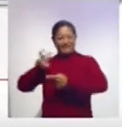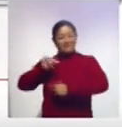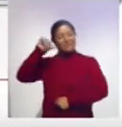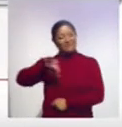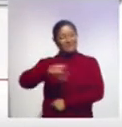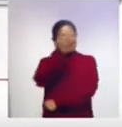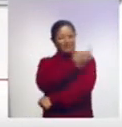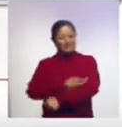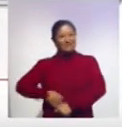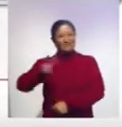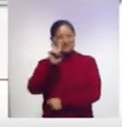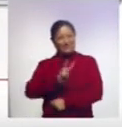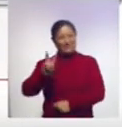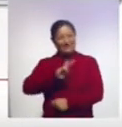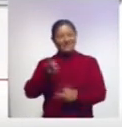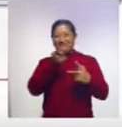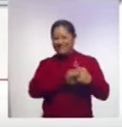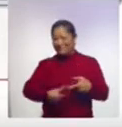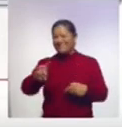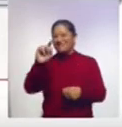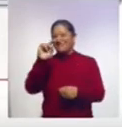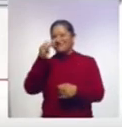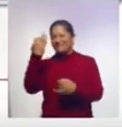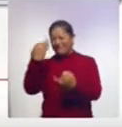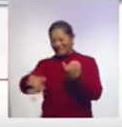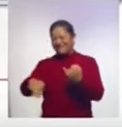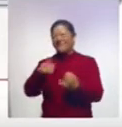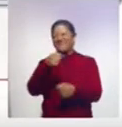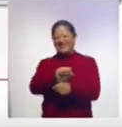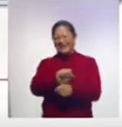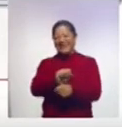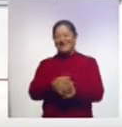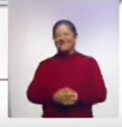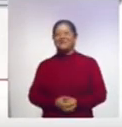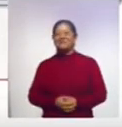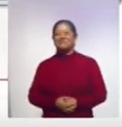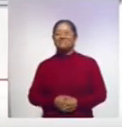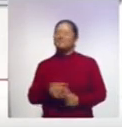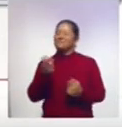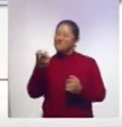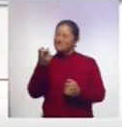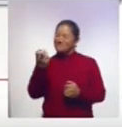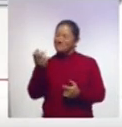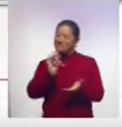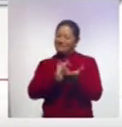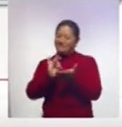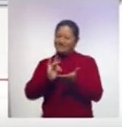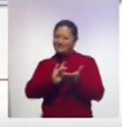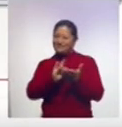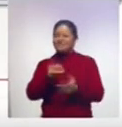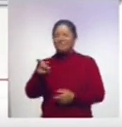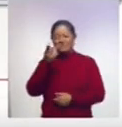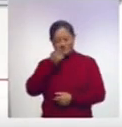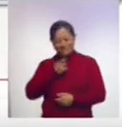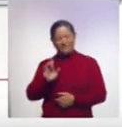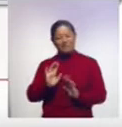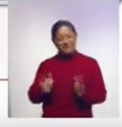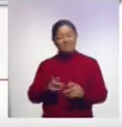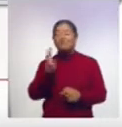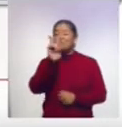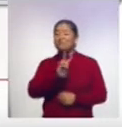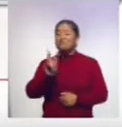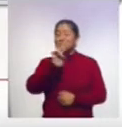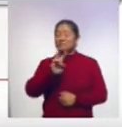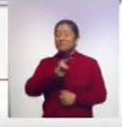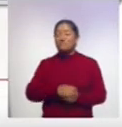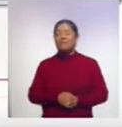de viernes, inicio de fin de semana. Efectivamente, mi querido Mario, muchísimas gracias. Ya bien lo mencionabas, es viernes